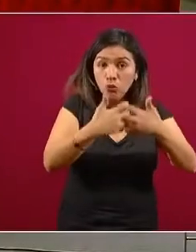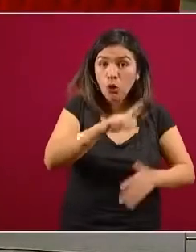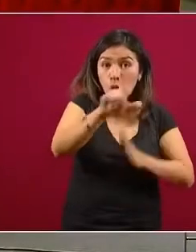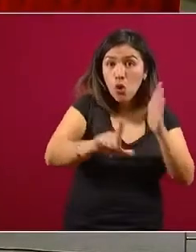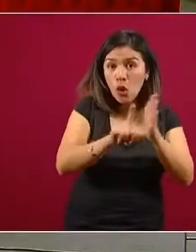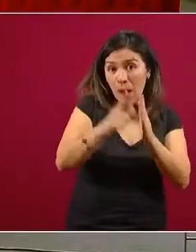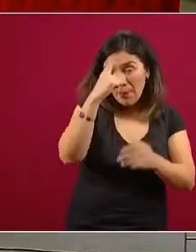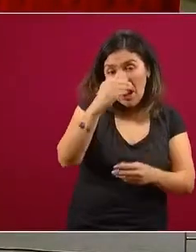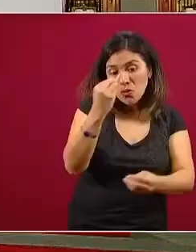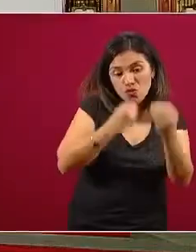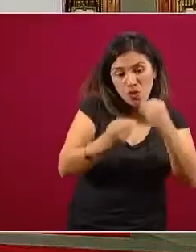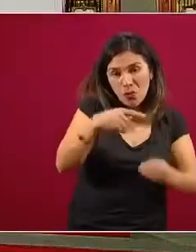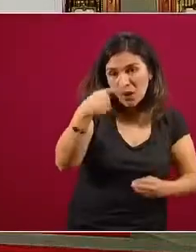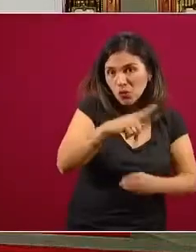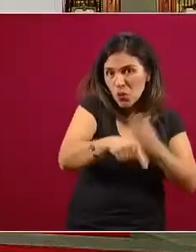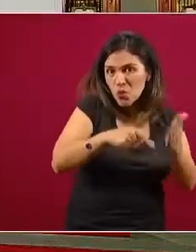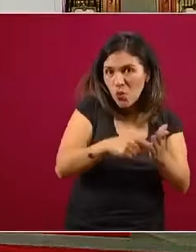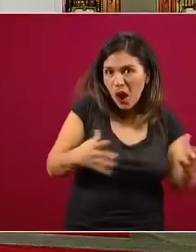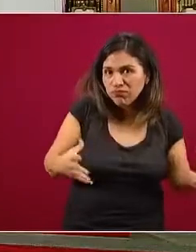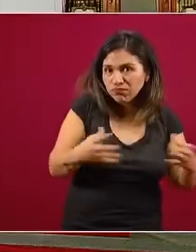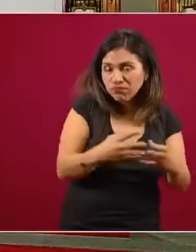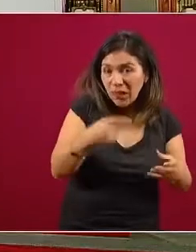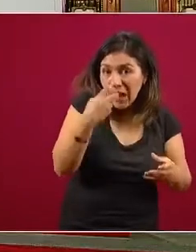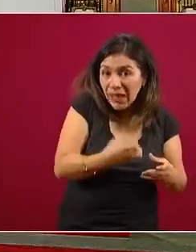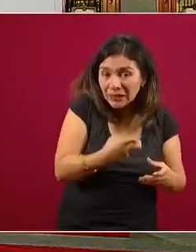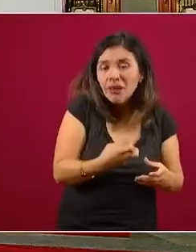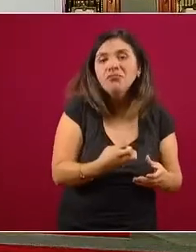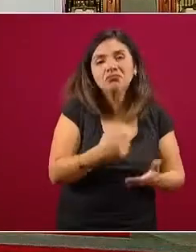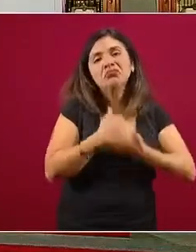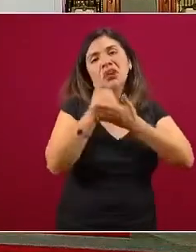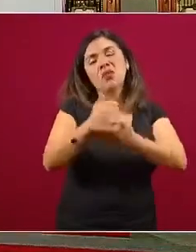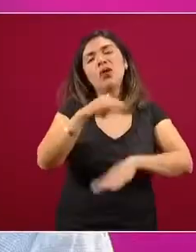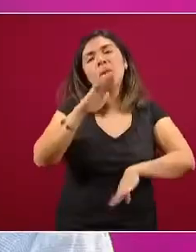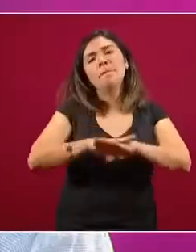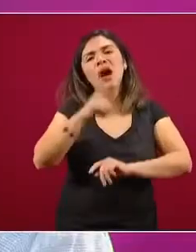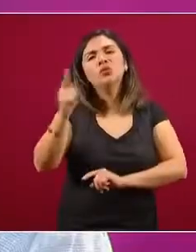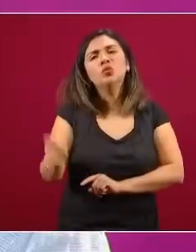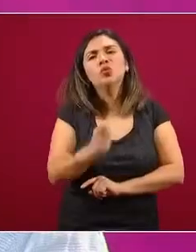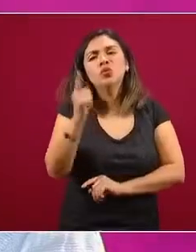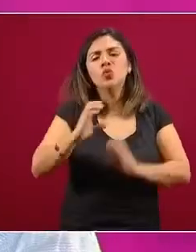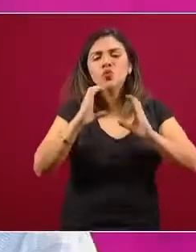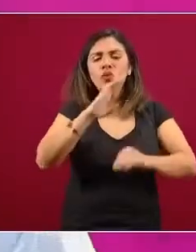de consumo local, favorece la